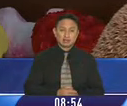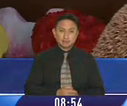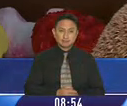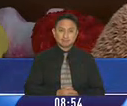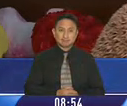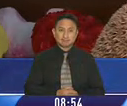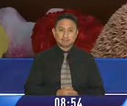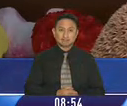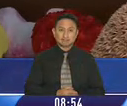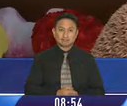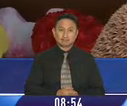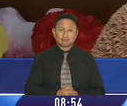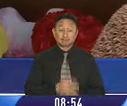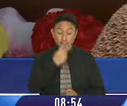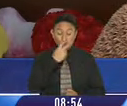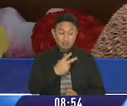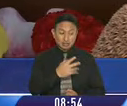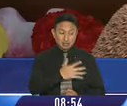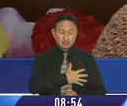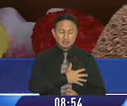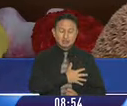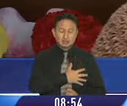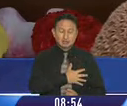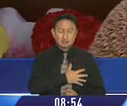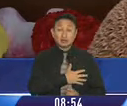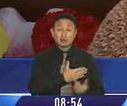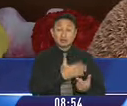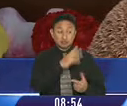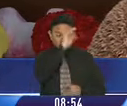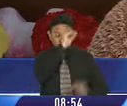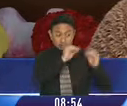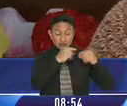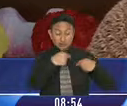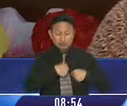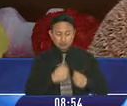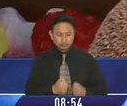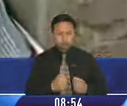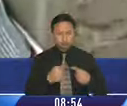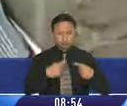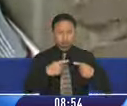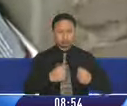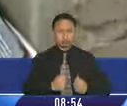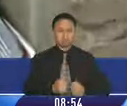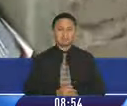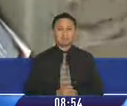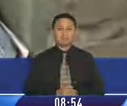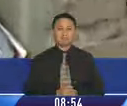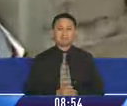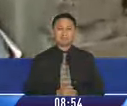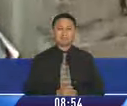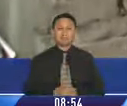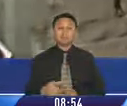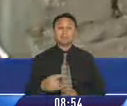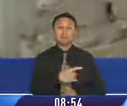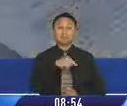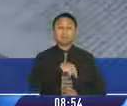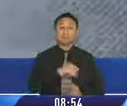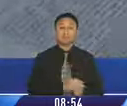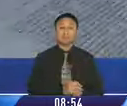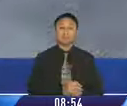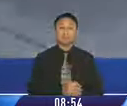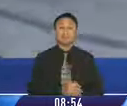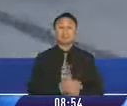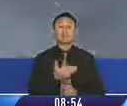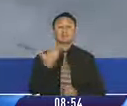Tan inspirador también porque nos enseña a ser fuertes día tras día. ¿Y cómo no seguir luchando si fue el legado que le